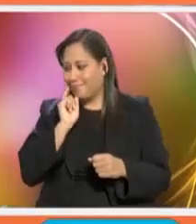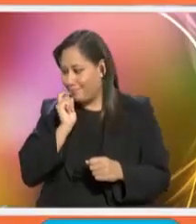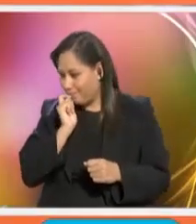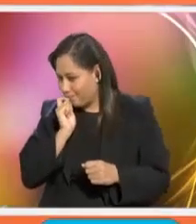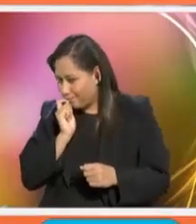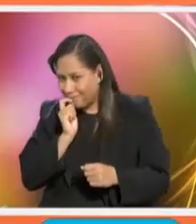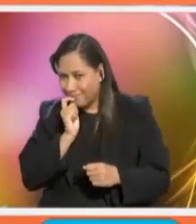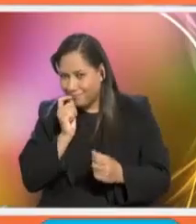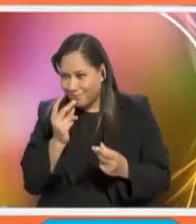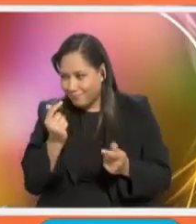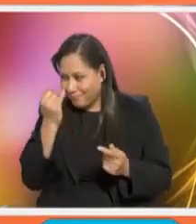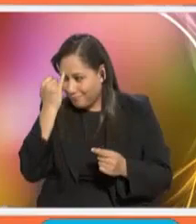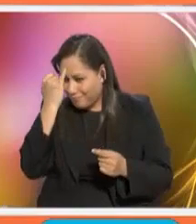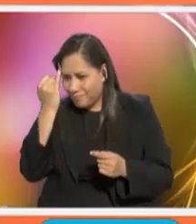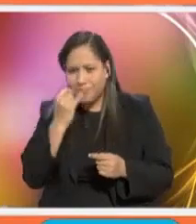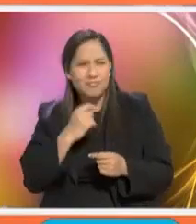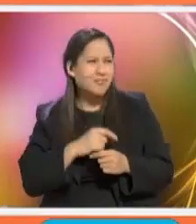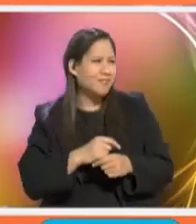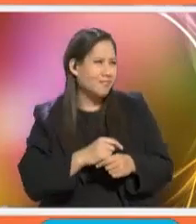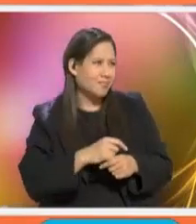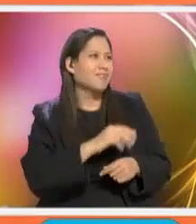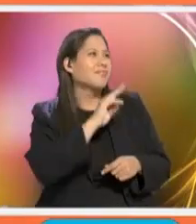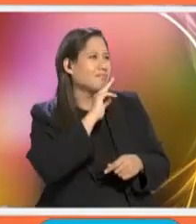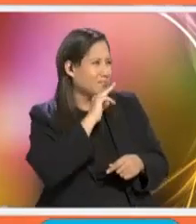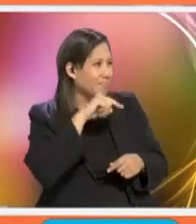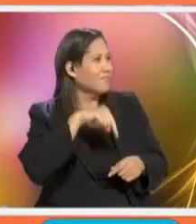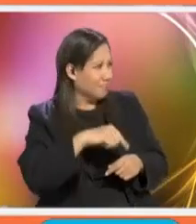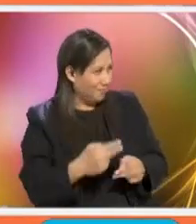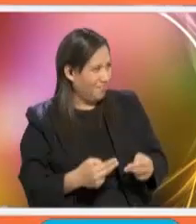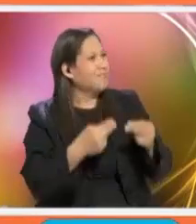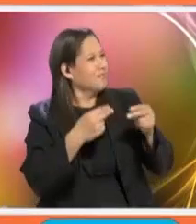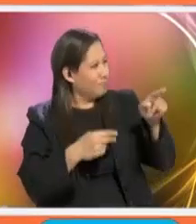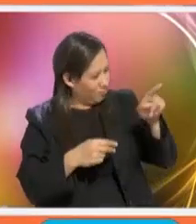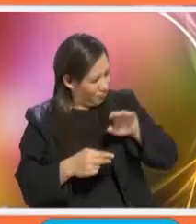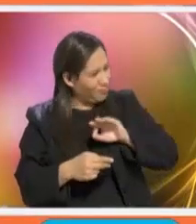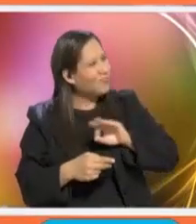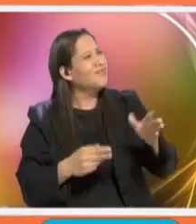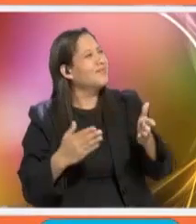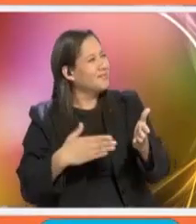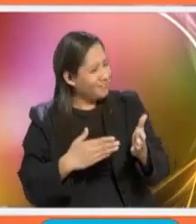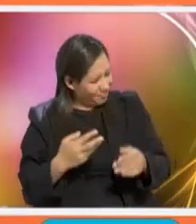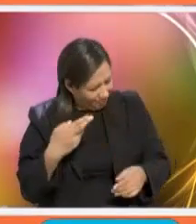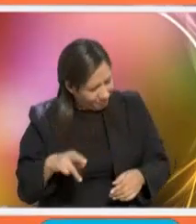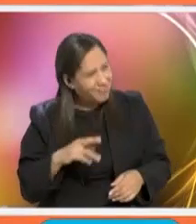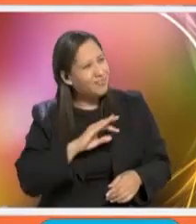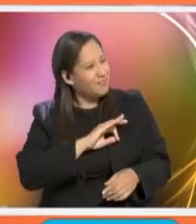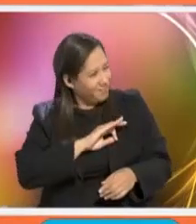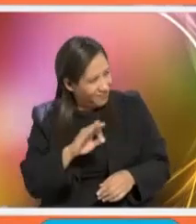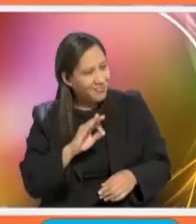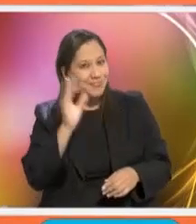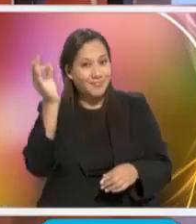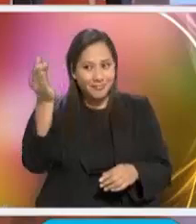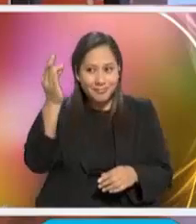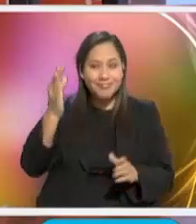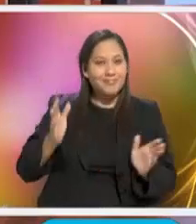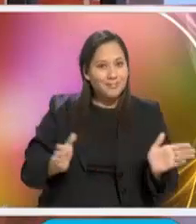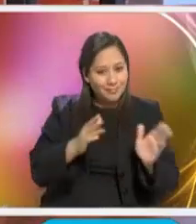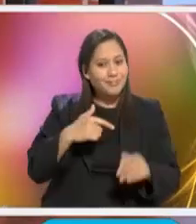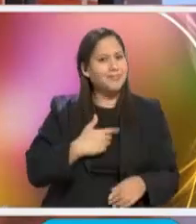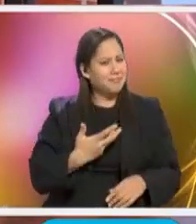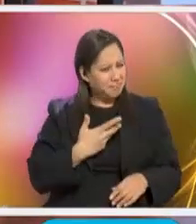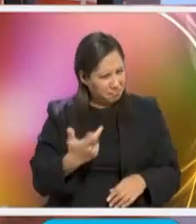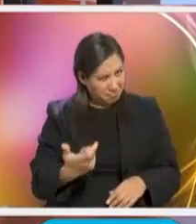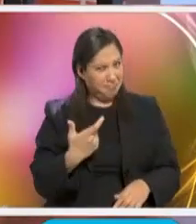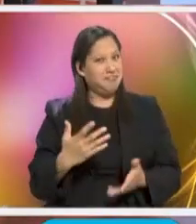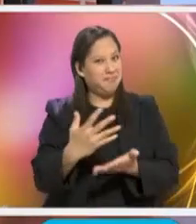ver esto y toda su familia decía, mamá, aquí puedes tú poner algo, algún aquí negocio. Hay una minita de oro, ¿no? Una